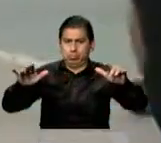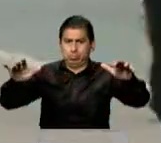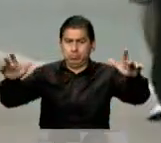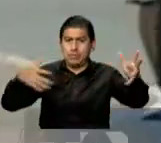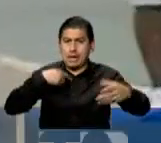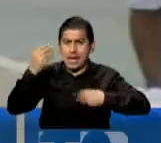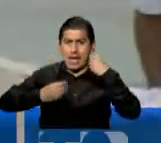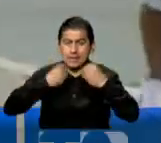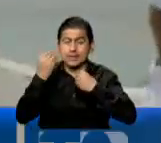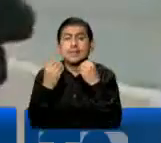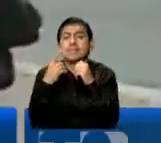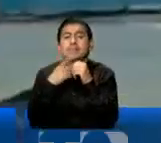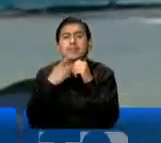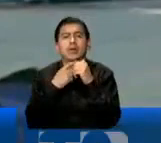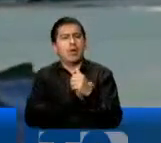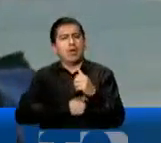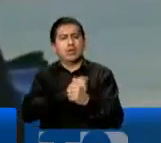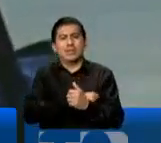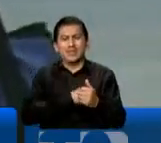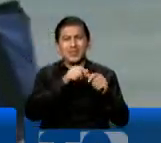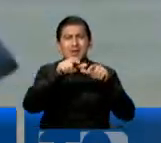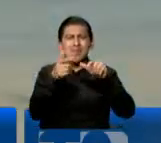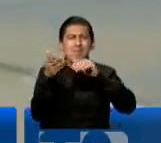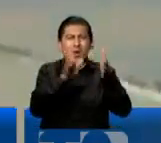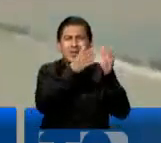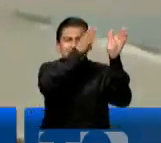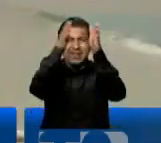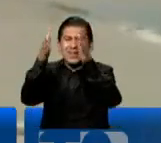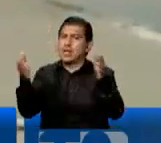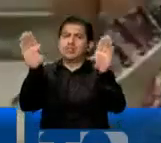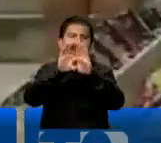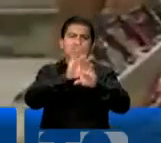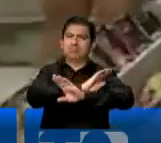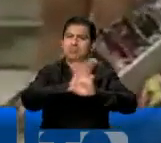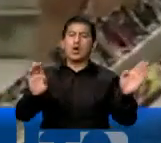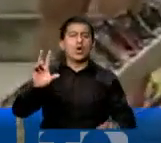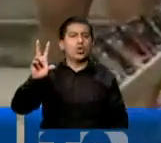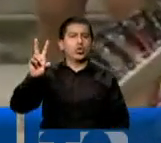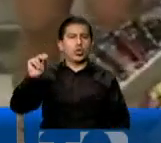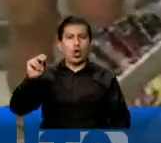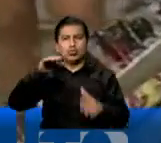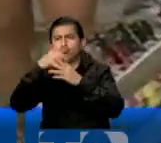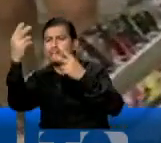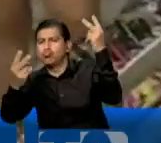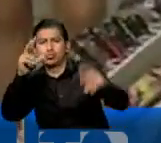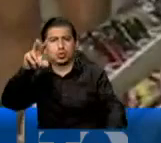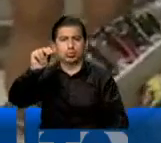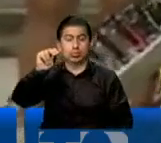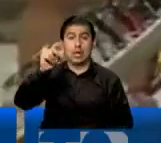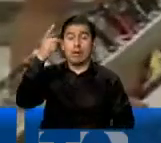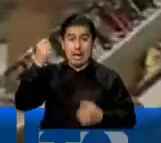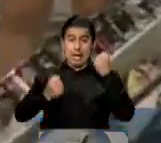de las medidas es mantener el cierre de los cementerios durante el feriado por el Día de los Difuntos. Además, los